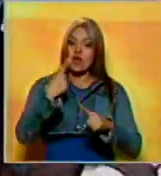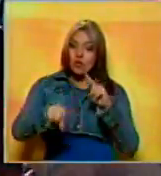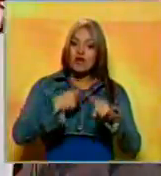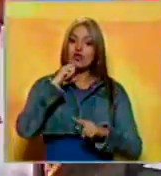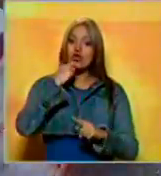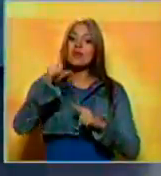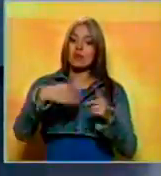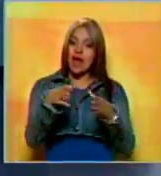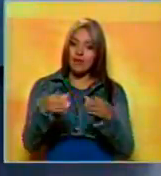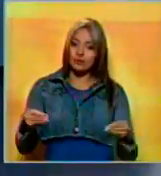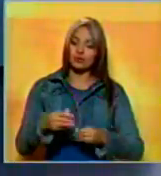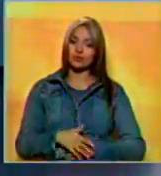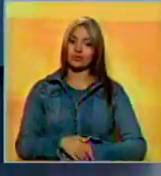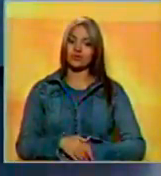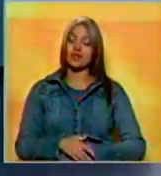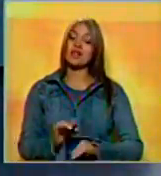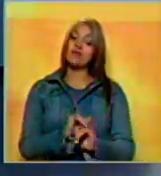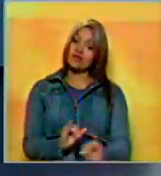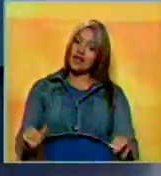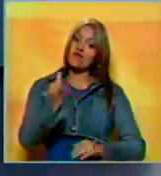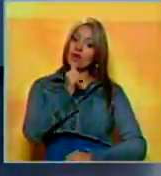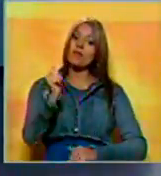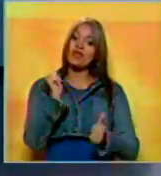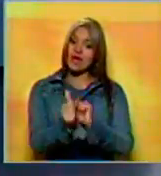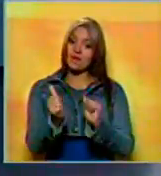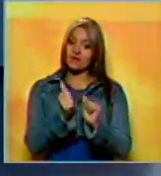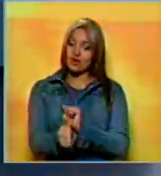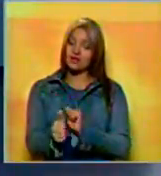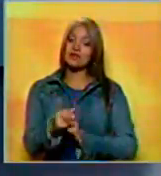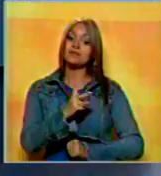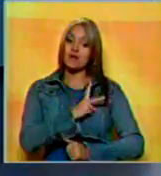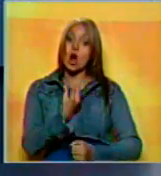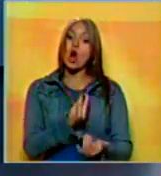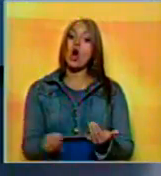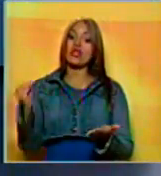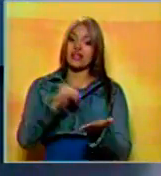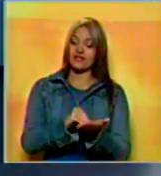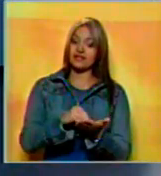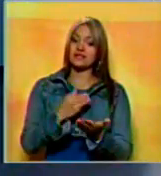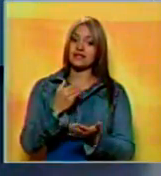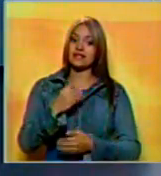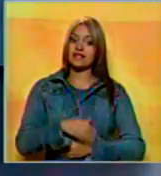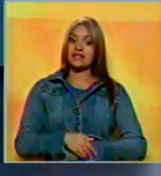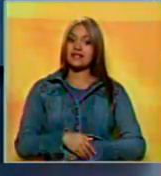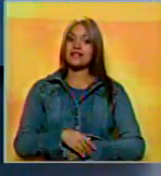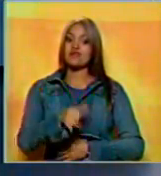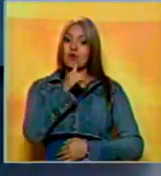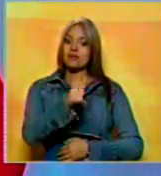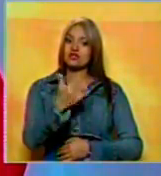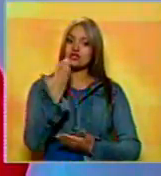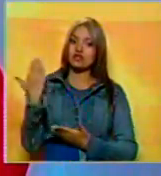y Japón. Bien, así finalizamos la información deportiva. Volvemos nuevamente con Andrina, que nos tiene más noticias. Andrina.